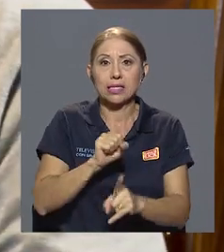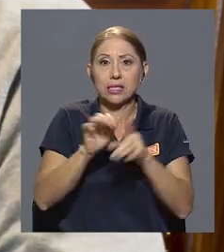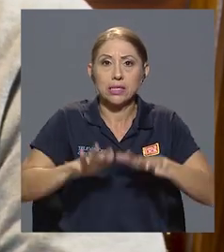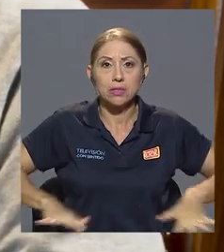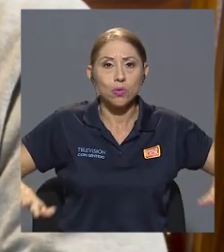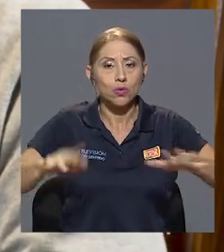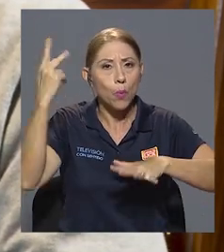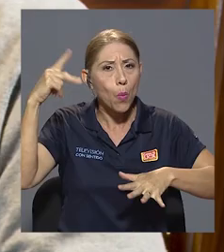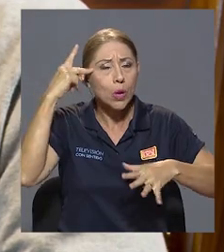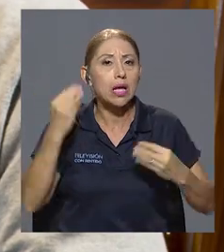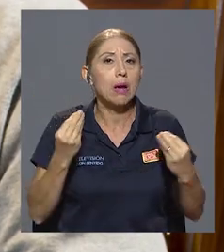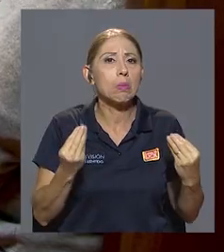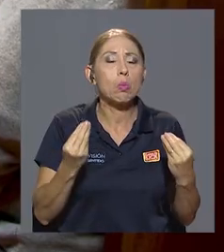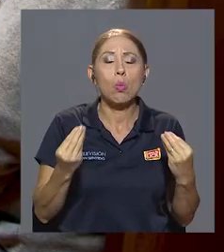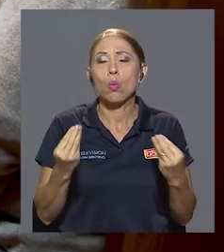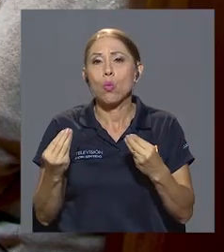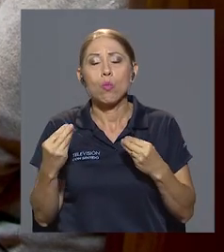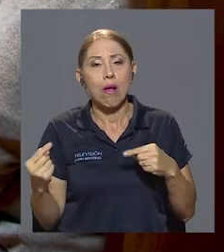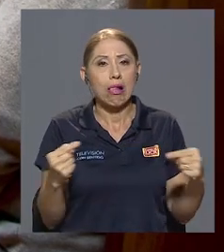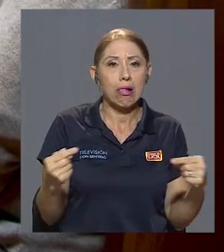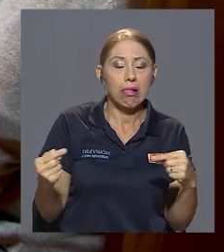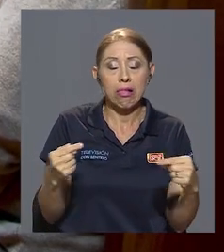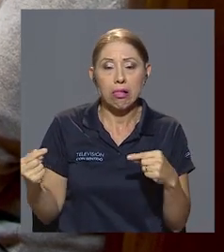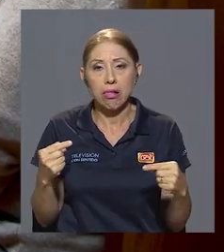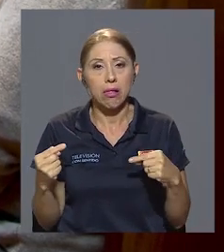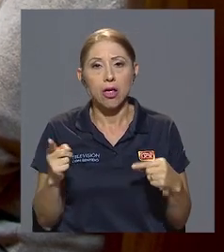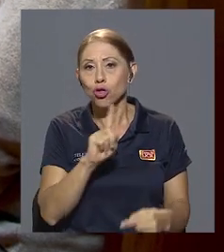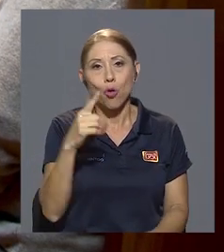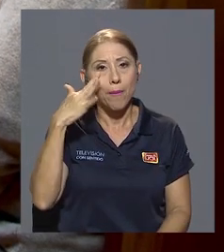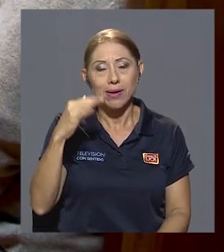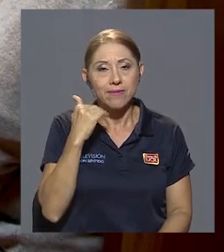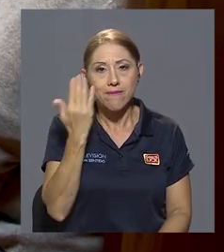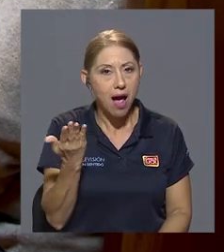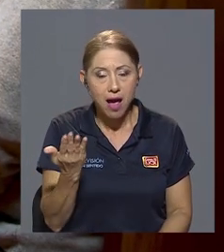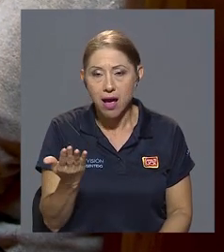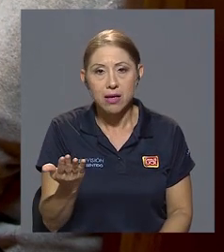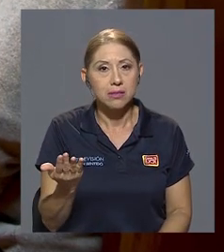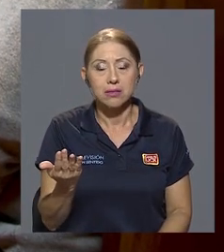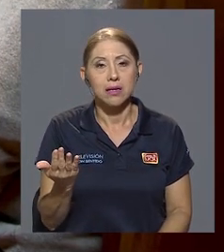muy adverso y no parece fácil como